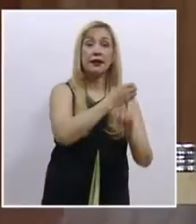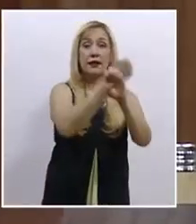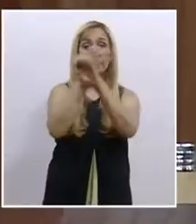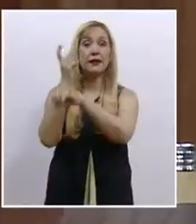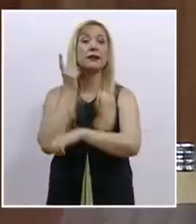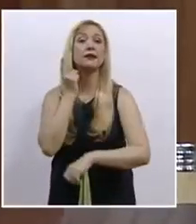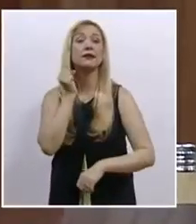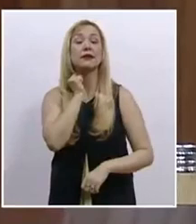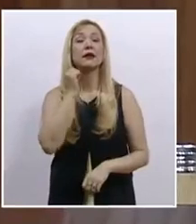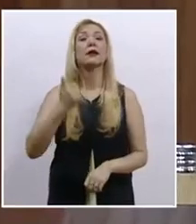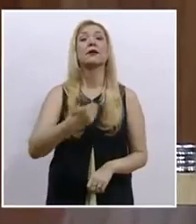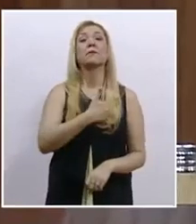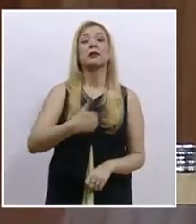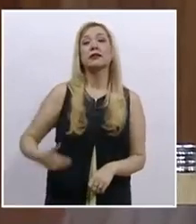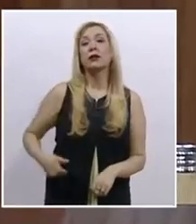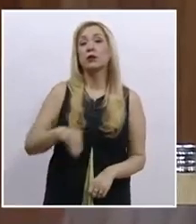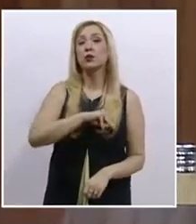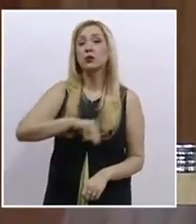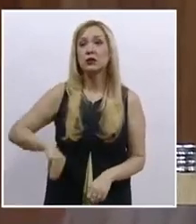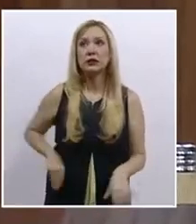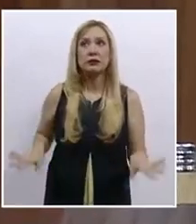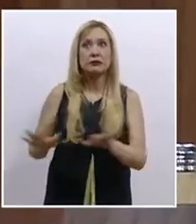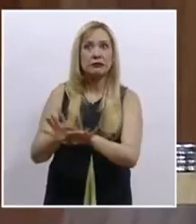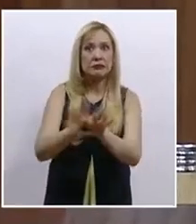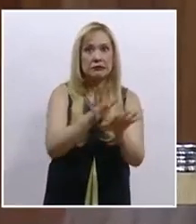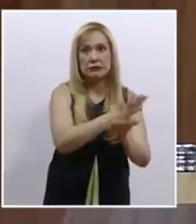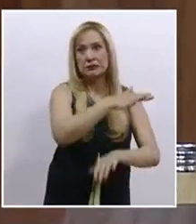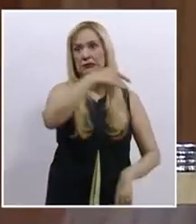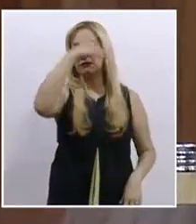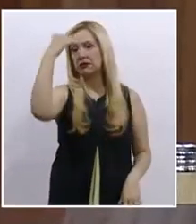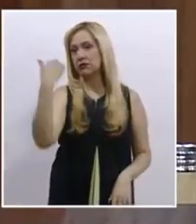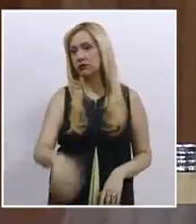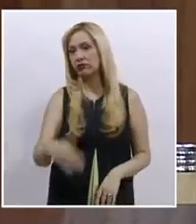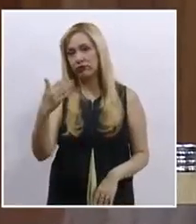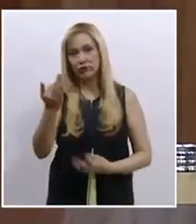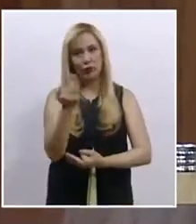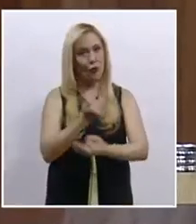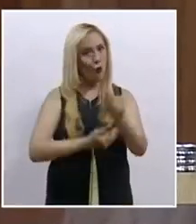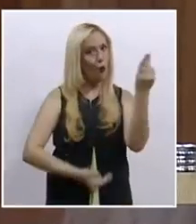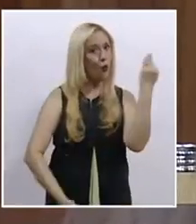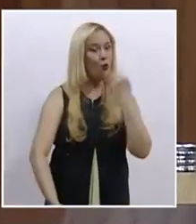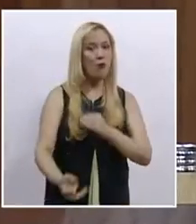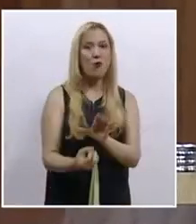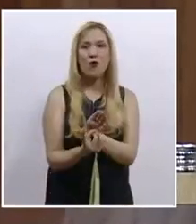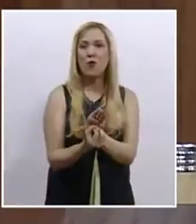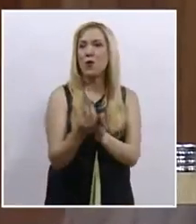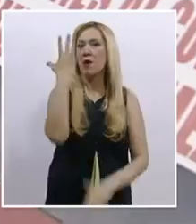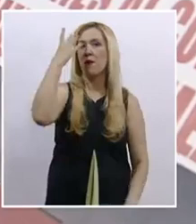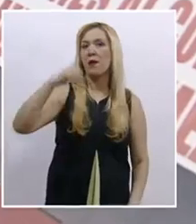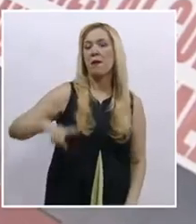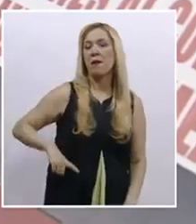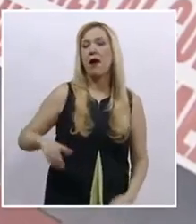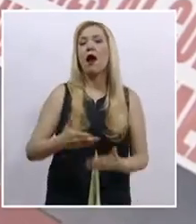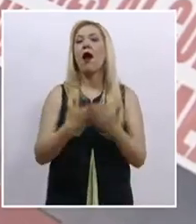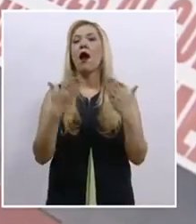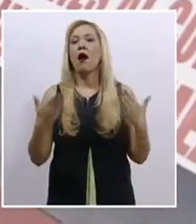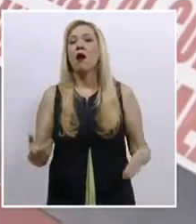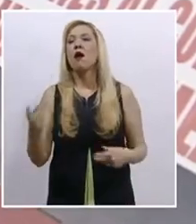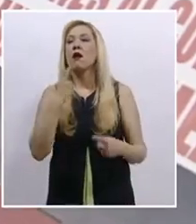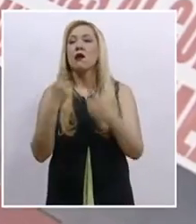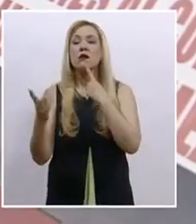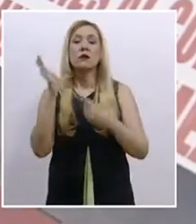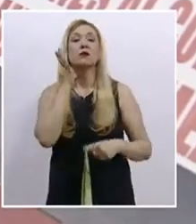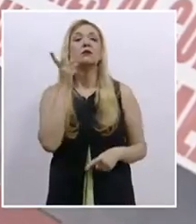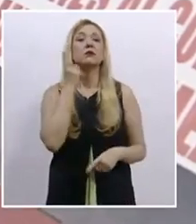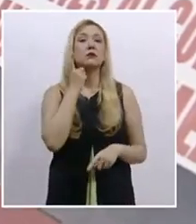1,713 presidencias municipales. Recordó que con sus sentencias el Tribunal Electoral ha logrado que se reserven curules en la Cámara de Diputados